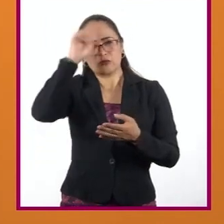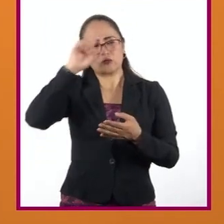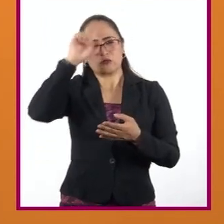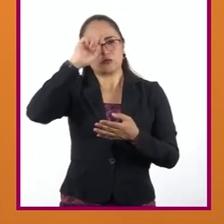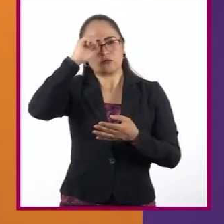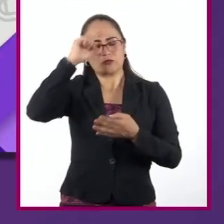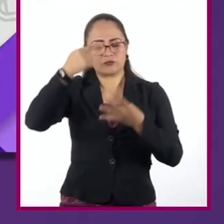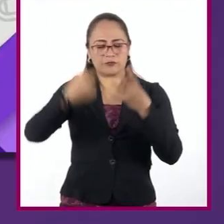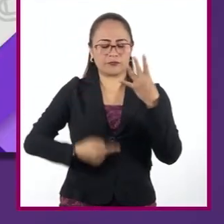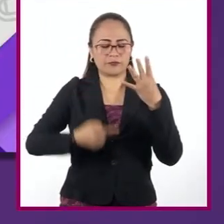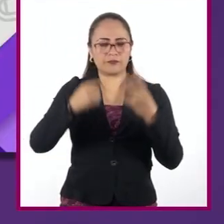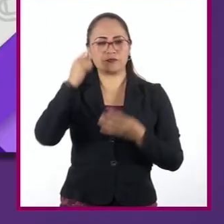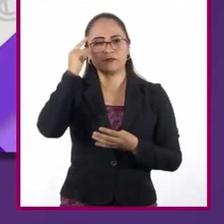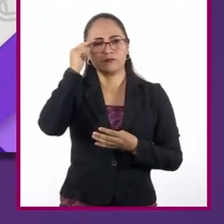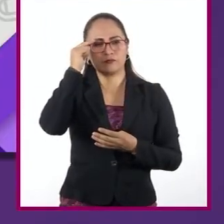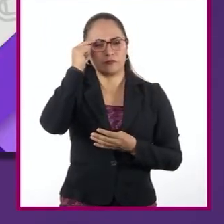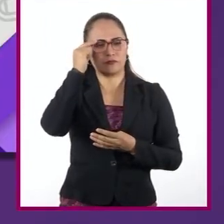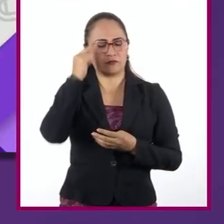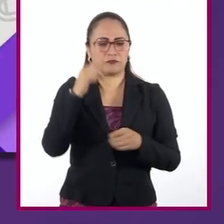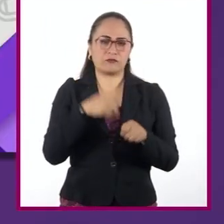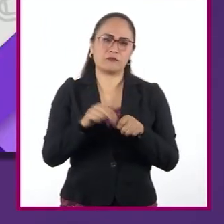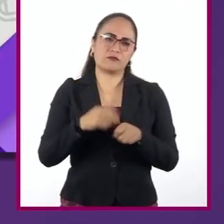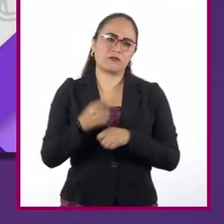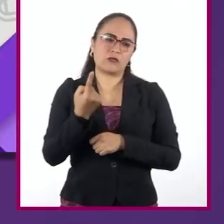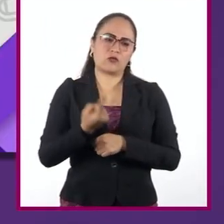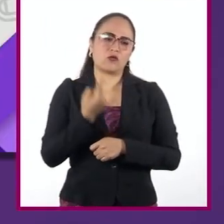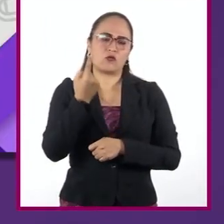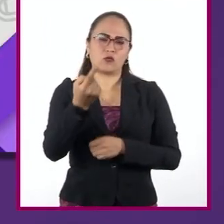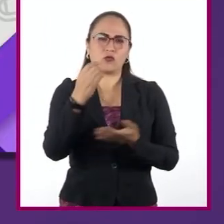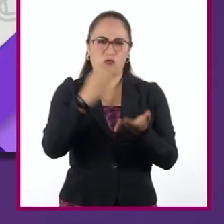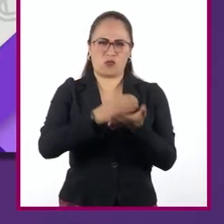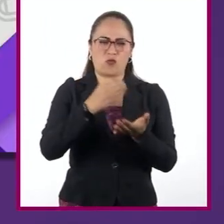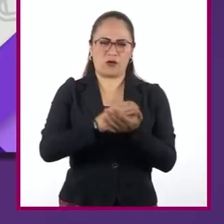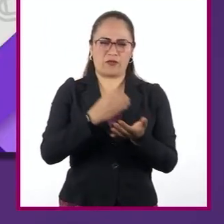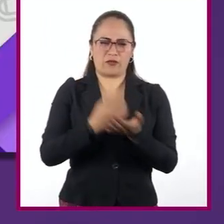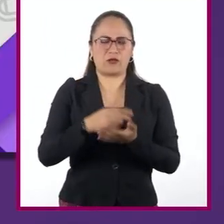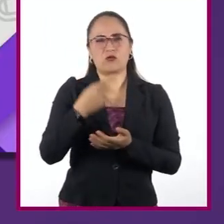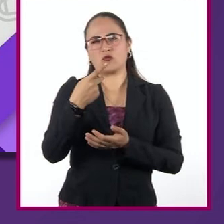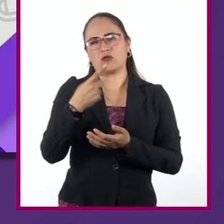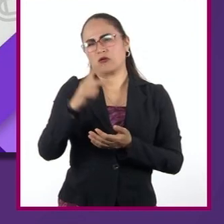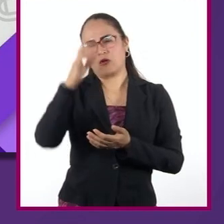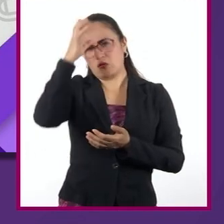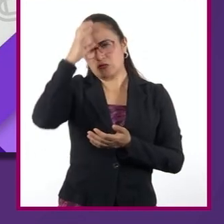indicaciones. 1. Redacten en su cuaderno su propia